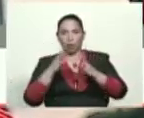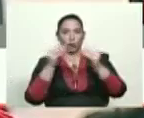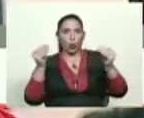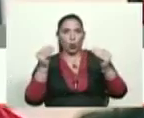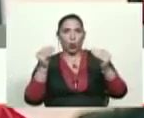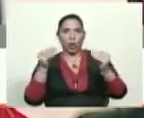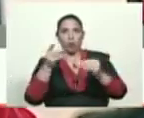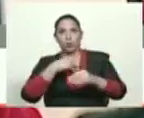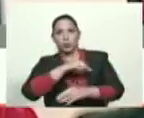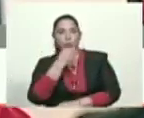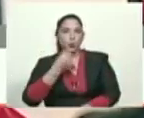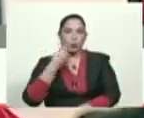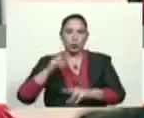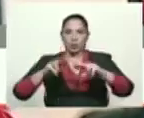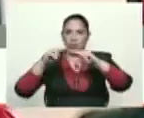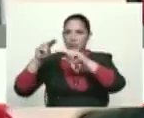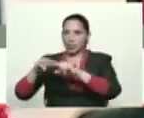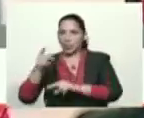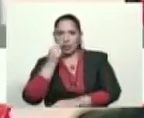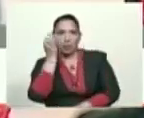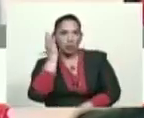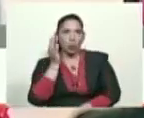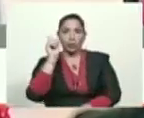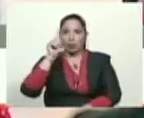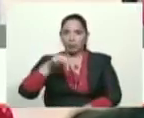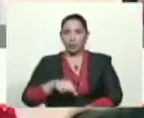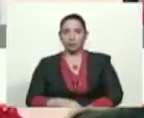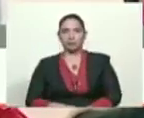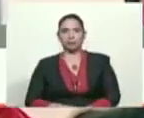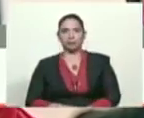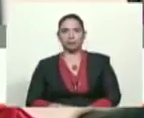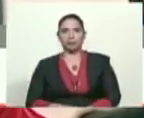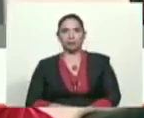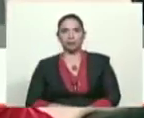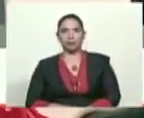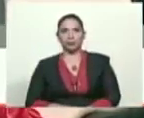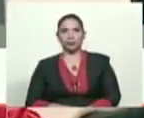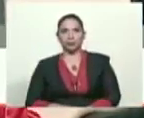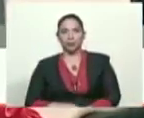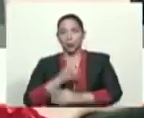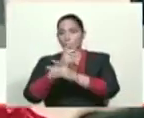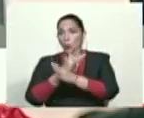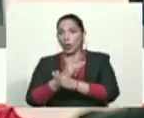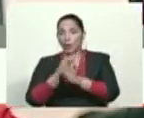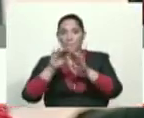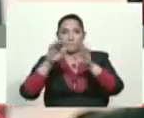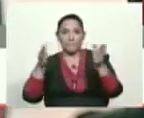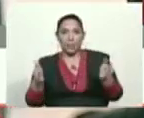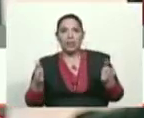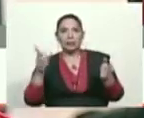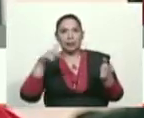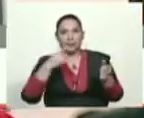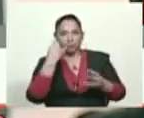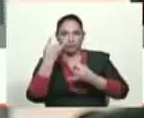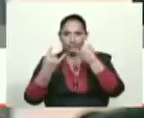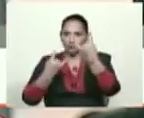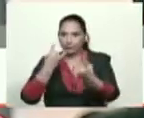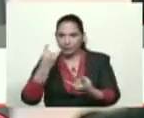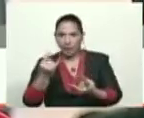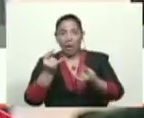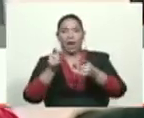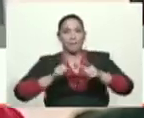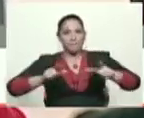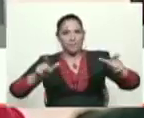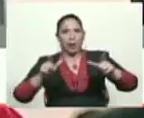juventud para nuestros niños para nuestras niñas y por supuesto presidente los juegos de mesa se convierte en un atractivo fundamental para los espacios públicos